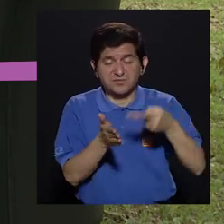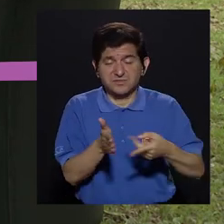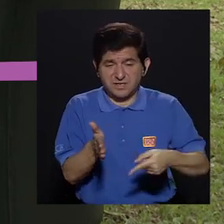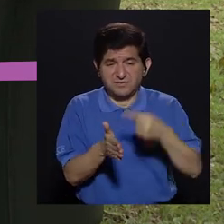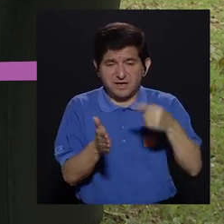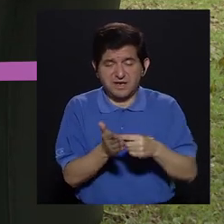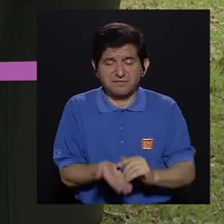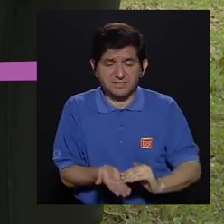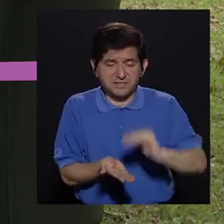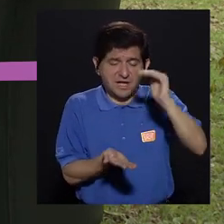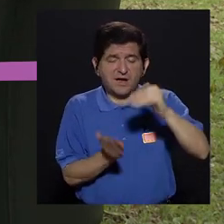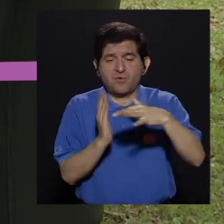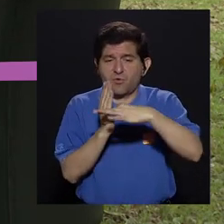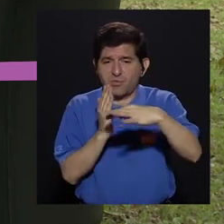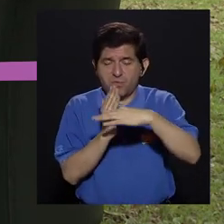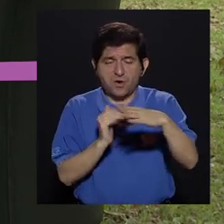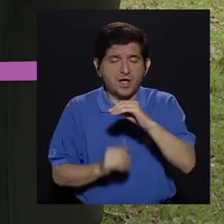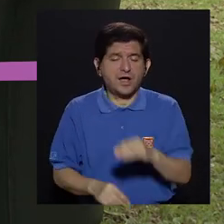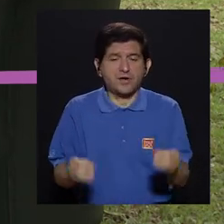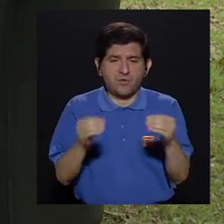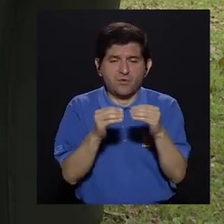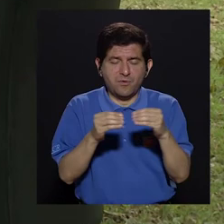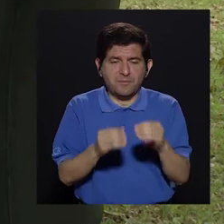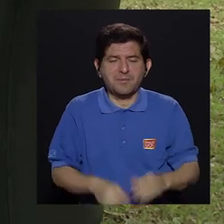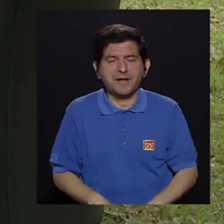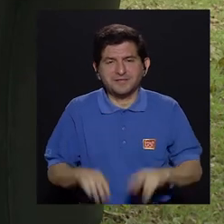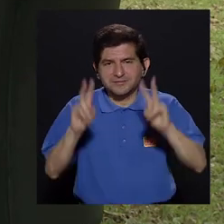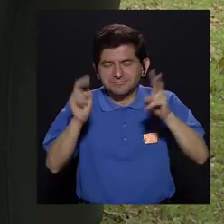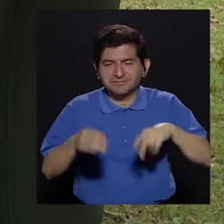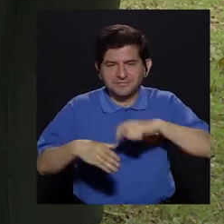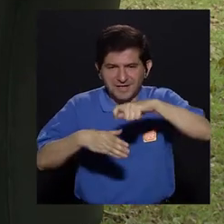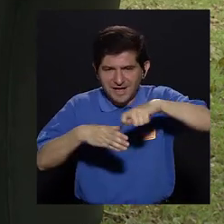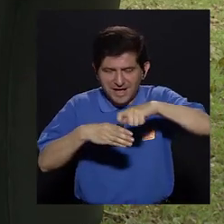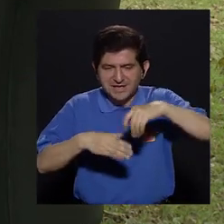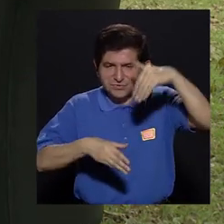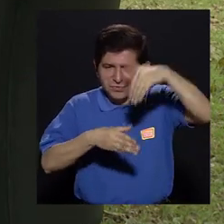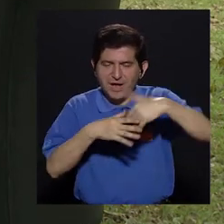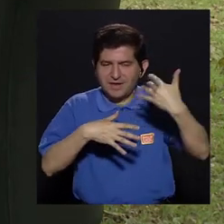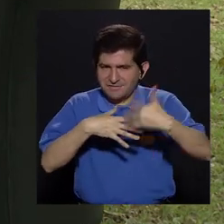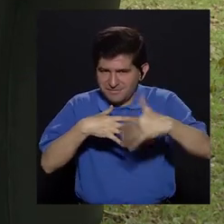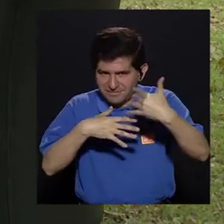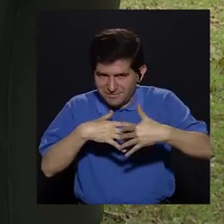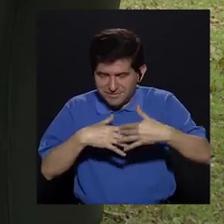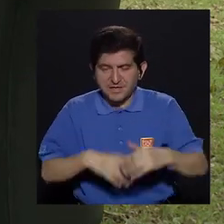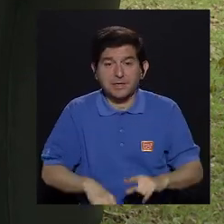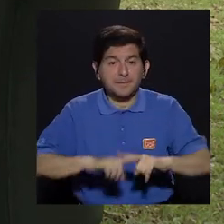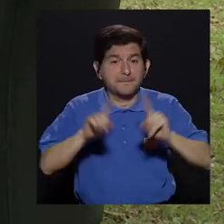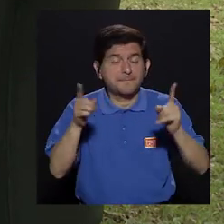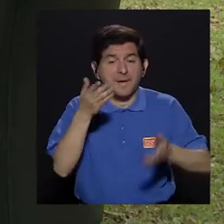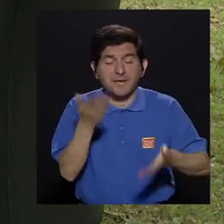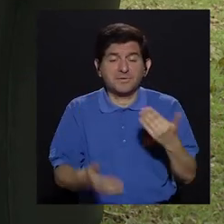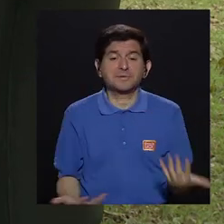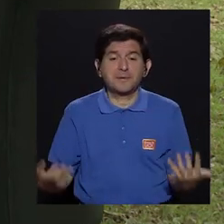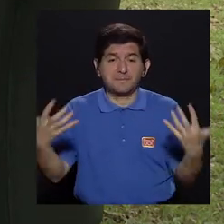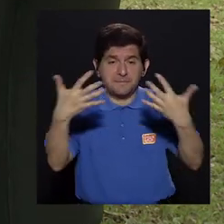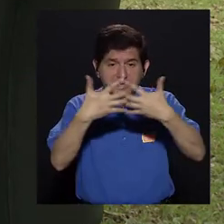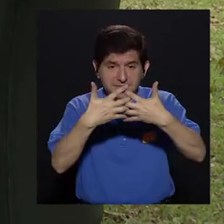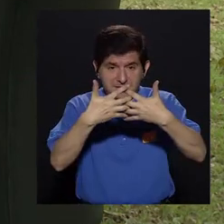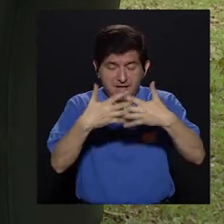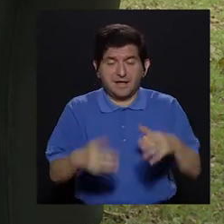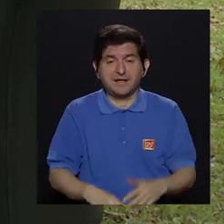y, ¿verdad?, y de aumento de azúcar en la sangre. Pero entonces, puede ser combinado